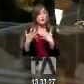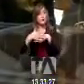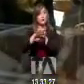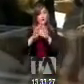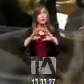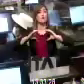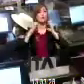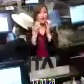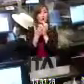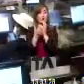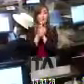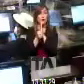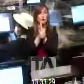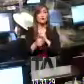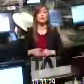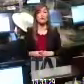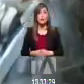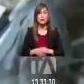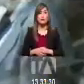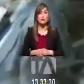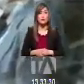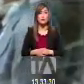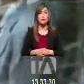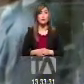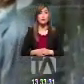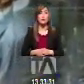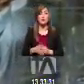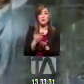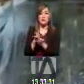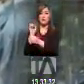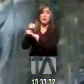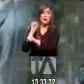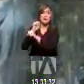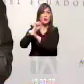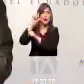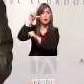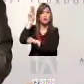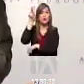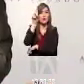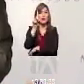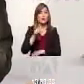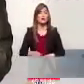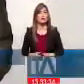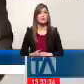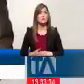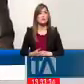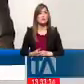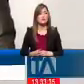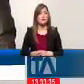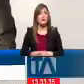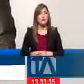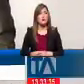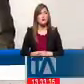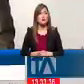las comisiones según sus capacidades, pues consideran que están siendo aislados por el partido de gobierno. No ha habido ninguna